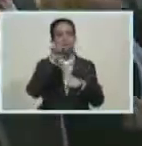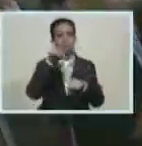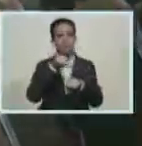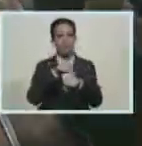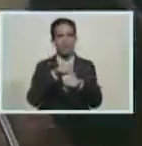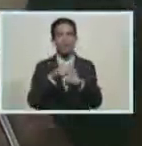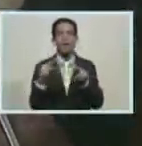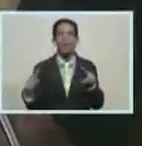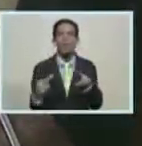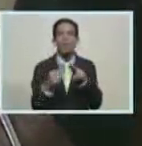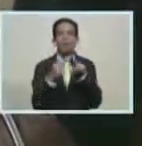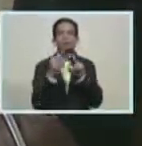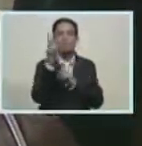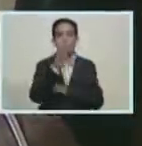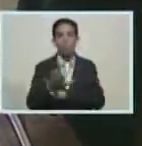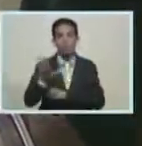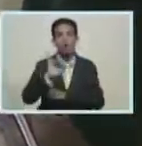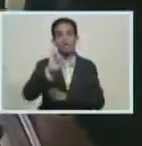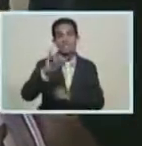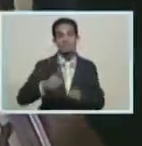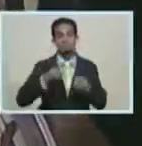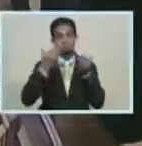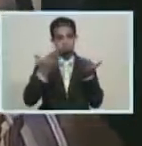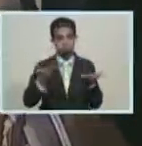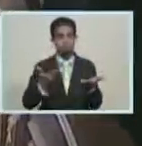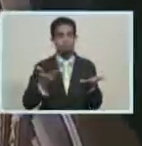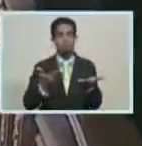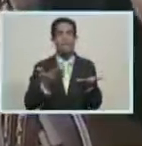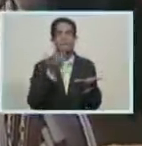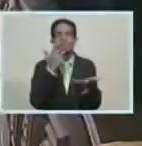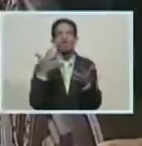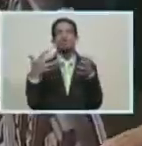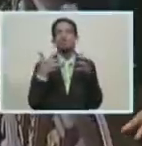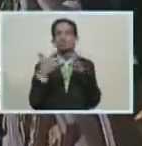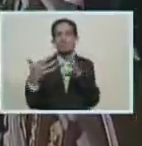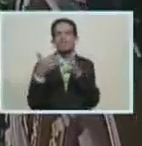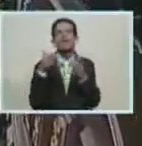reconciliación del pueblo, además de fortalecer el carácter antiimperialista de la Revolución Bolivariana. También